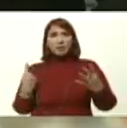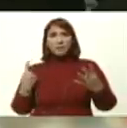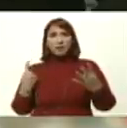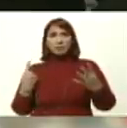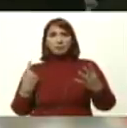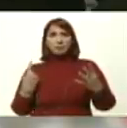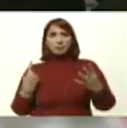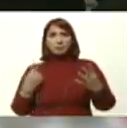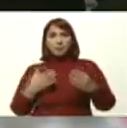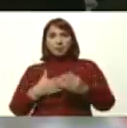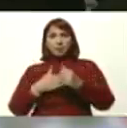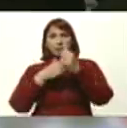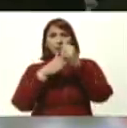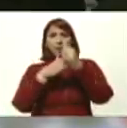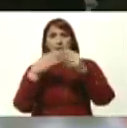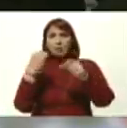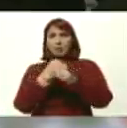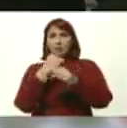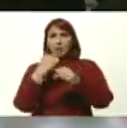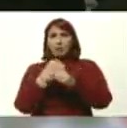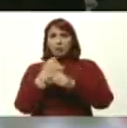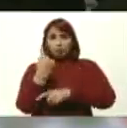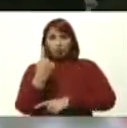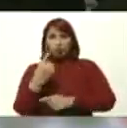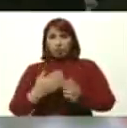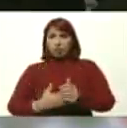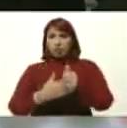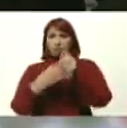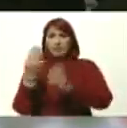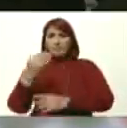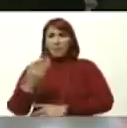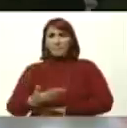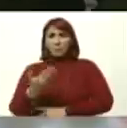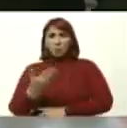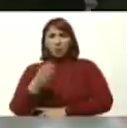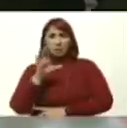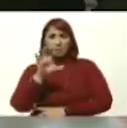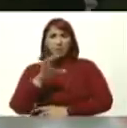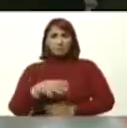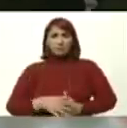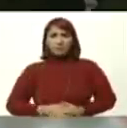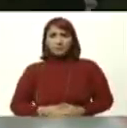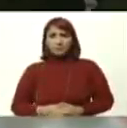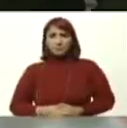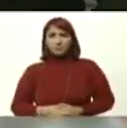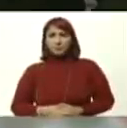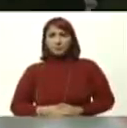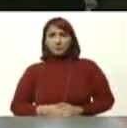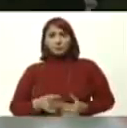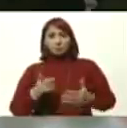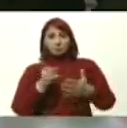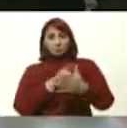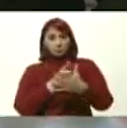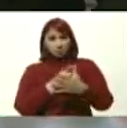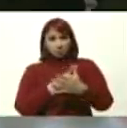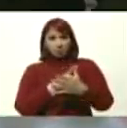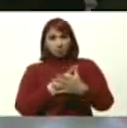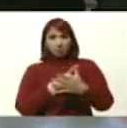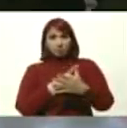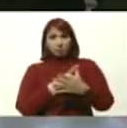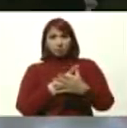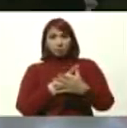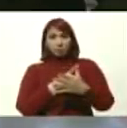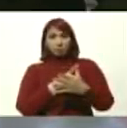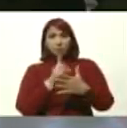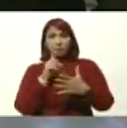Guzmán, lideresa de la clase obrera, una de las lideresas más importantes del país, se encuentran en